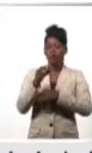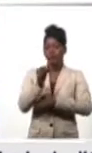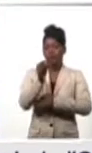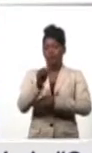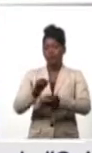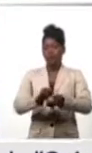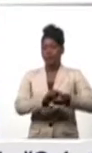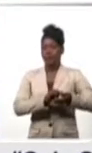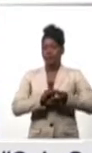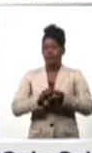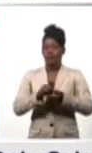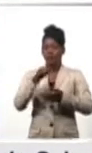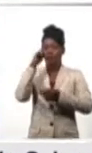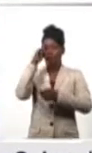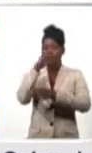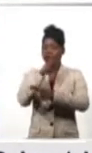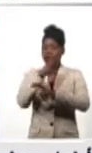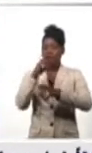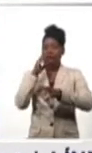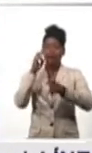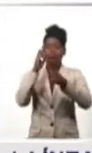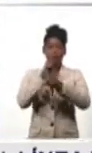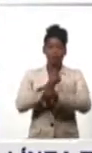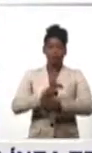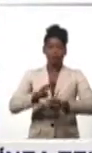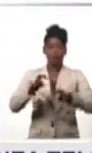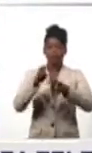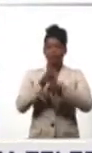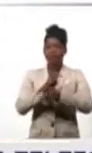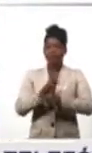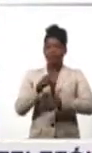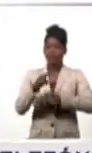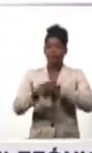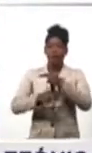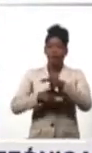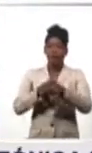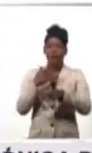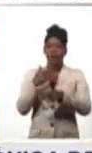en la investigación científica y llevar su accionar a las comunidades para enriquecer